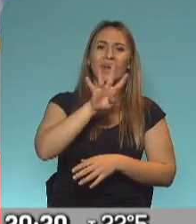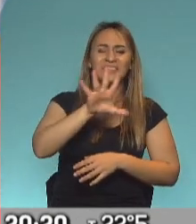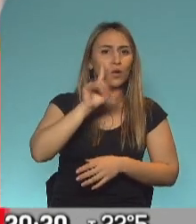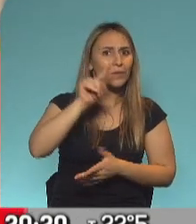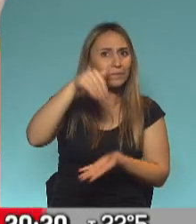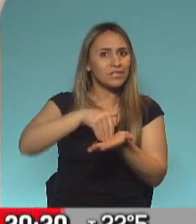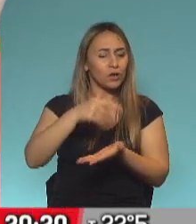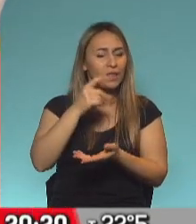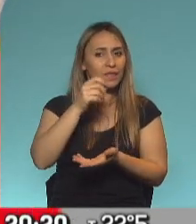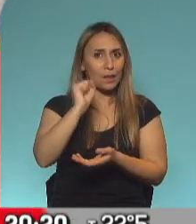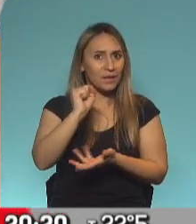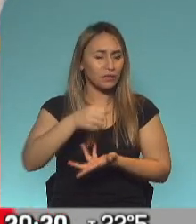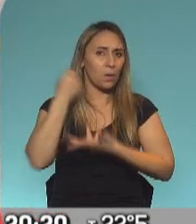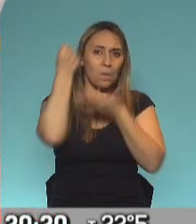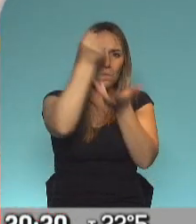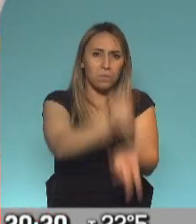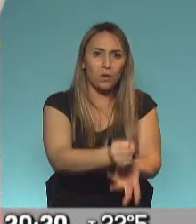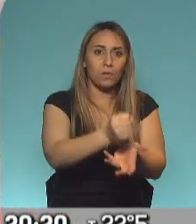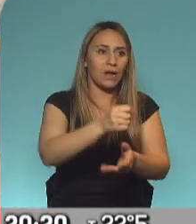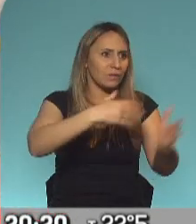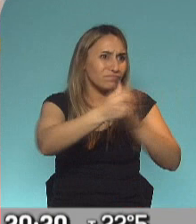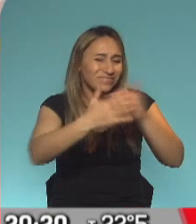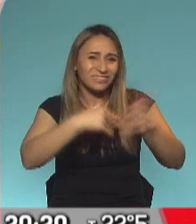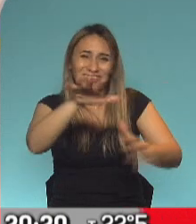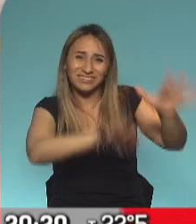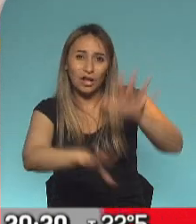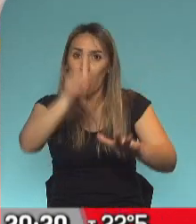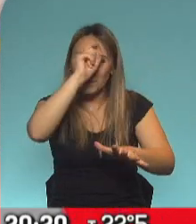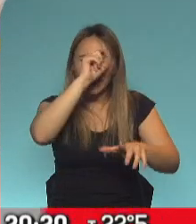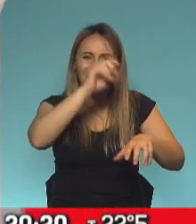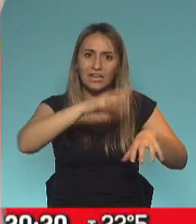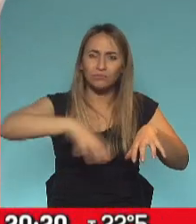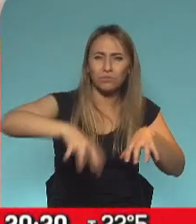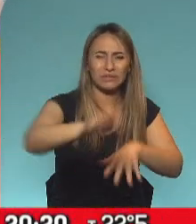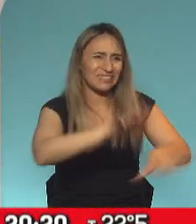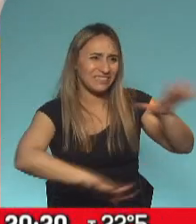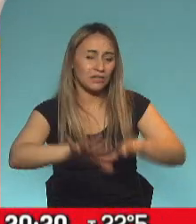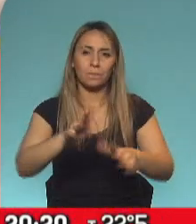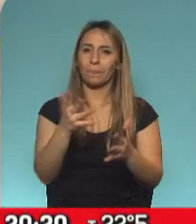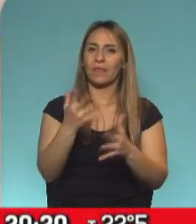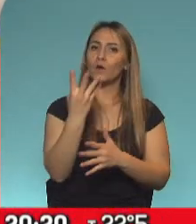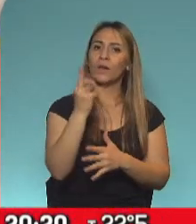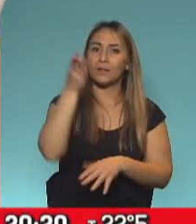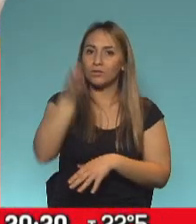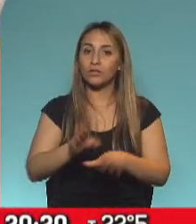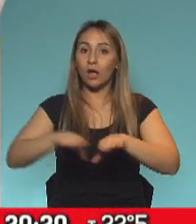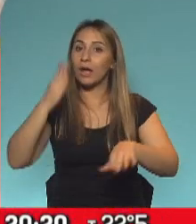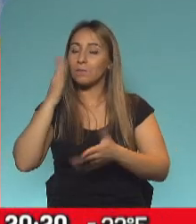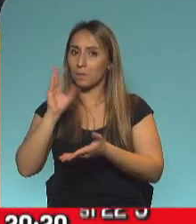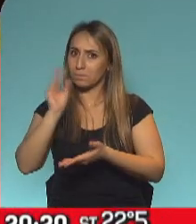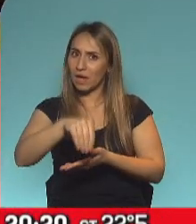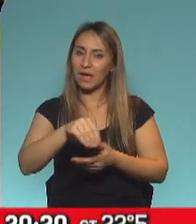en infraestructura hospitalaria. Eso agregó casi un 40% de camas en unidades de terapia